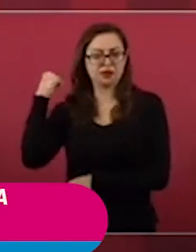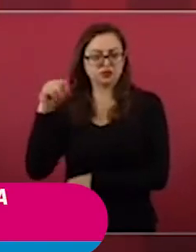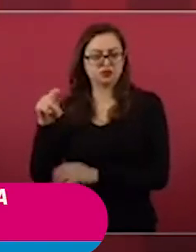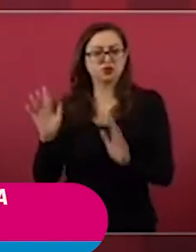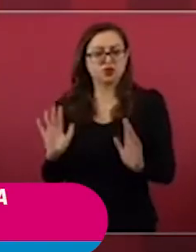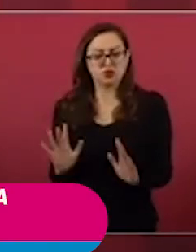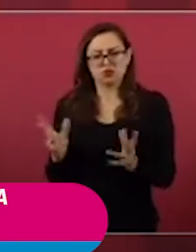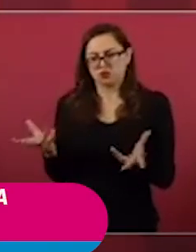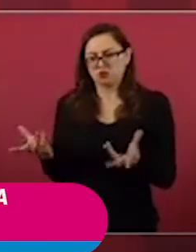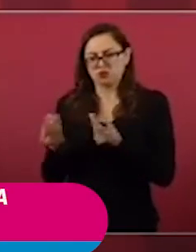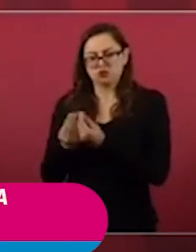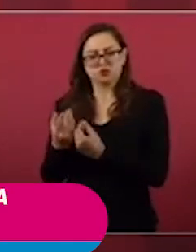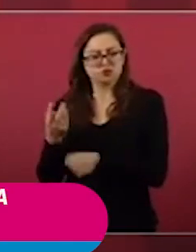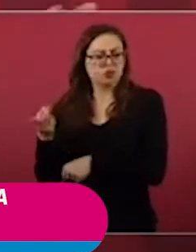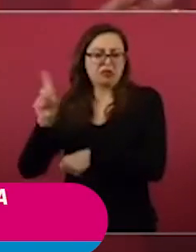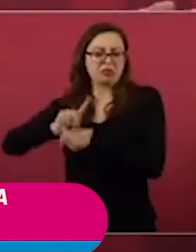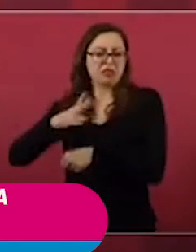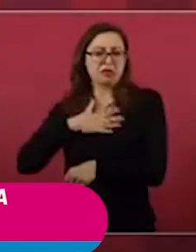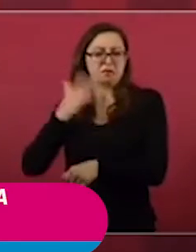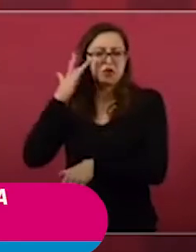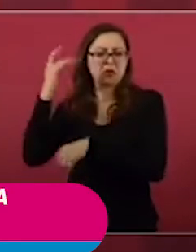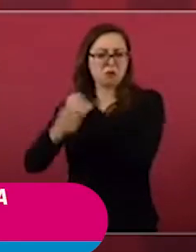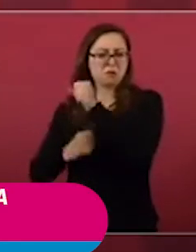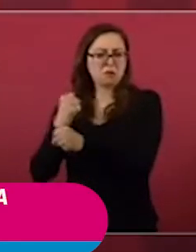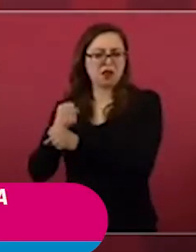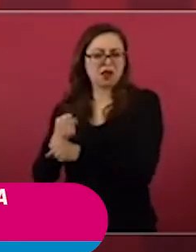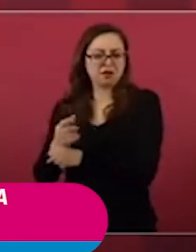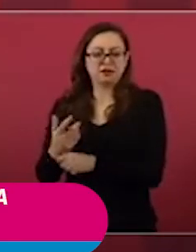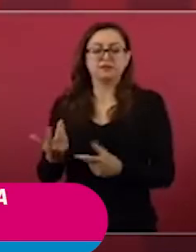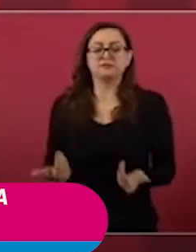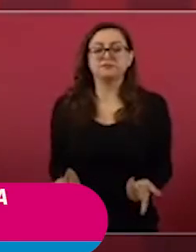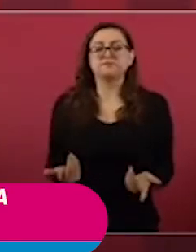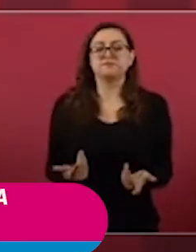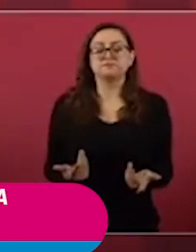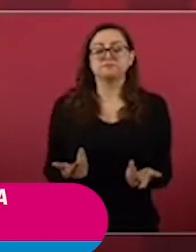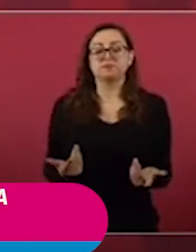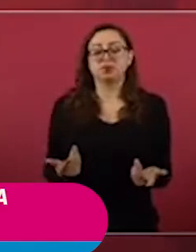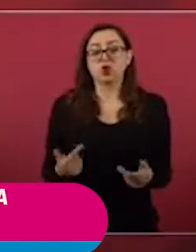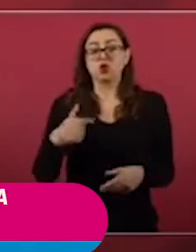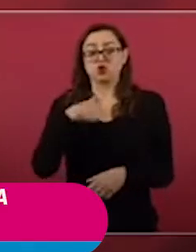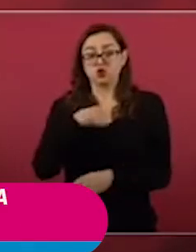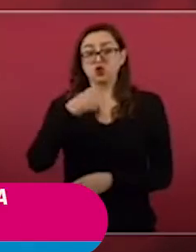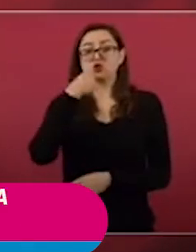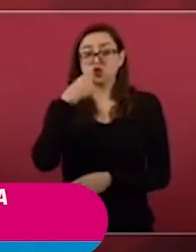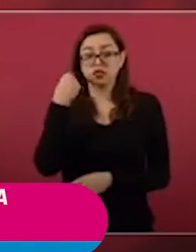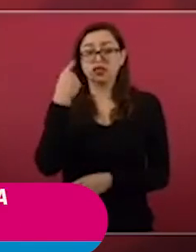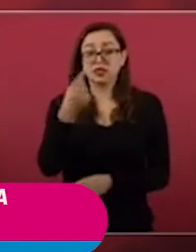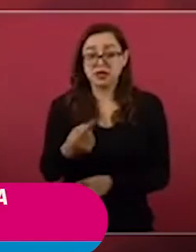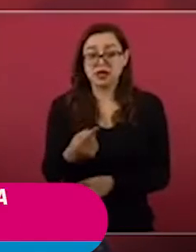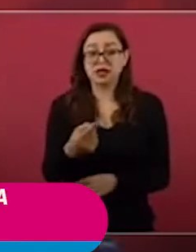y pedía que nadie se presentara